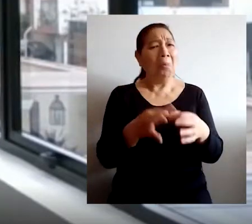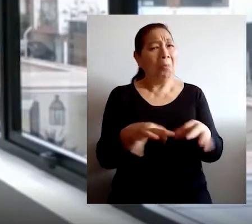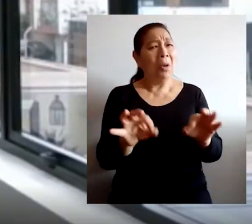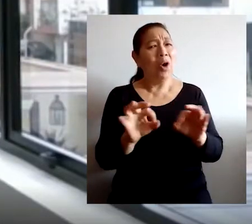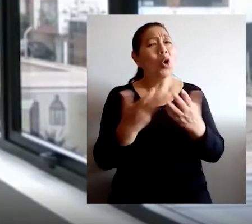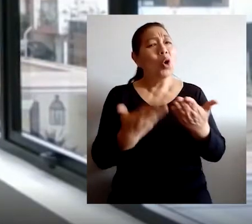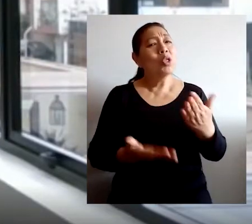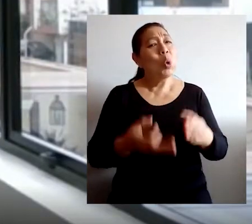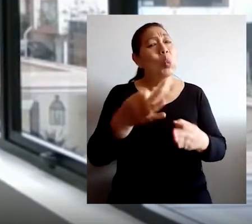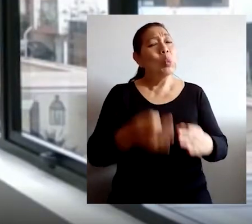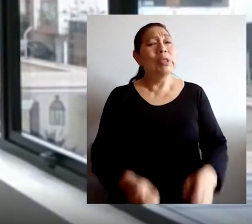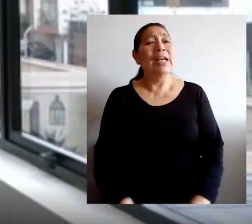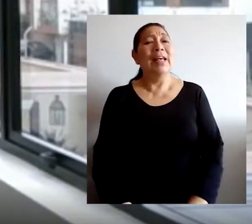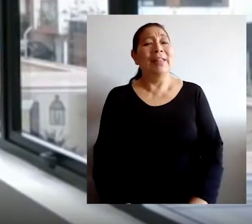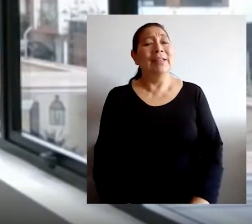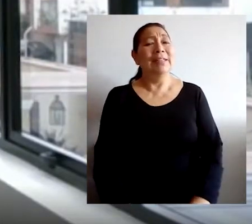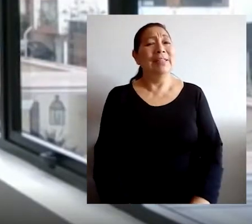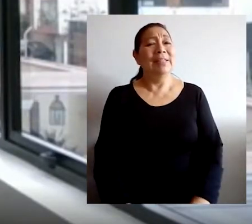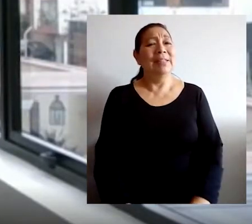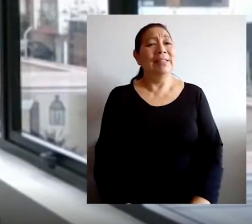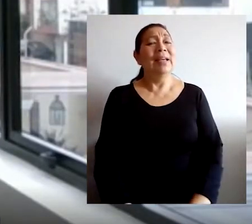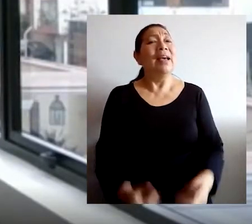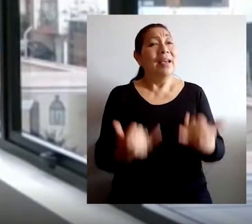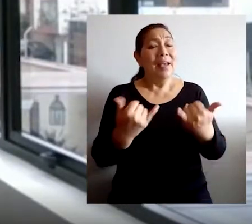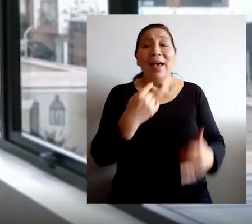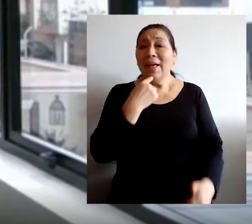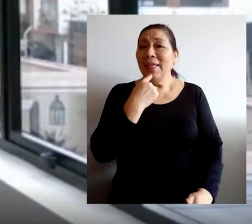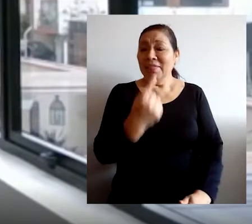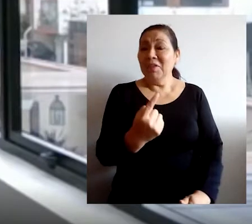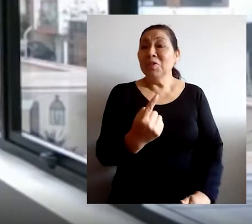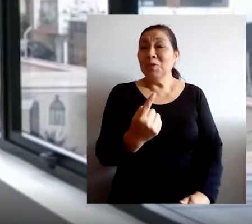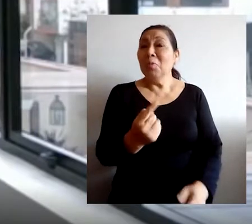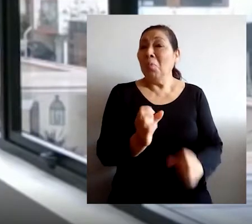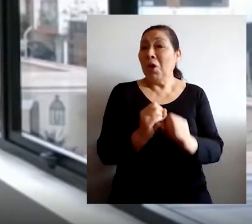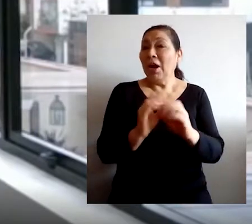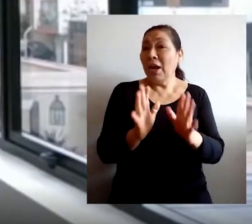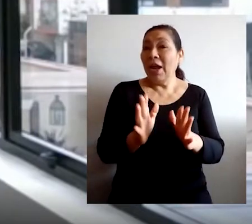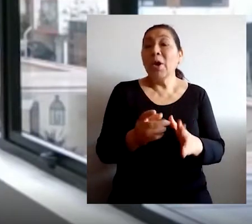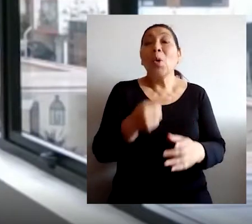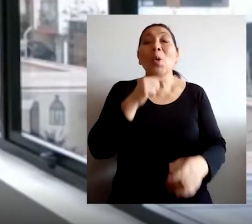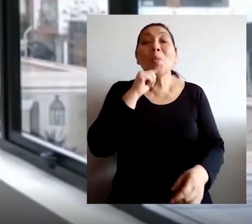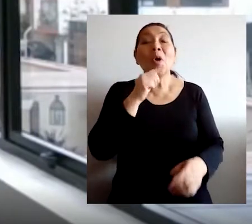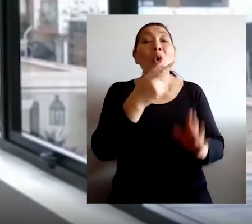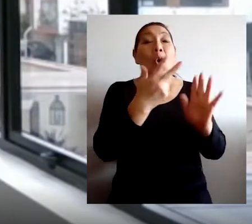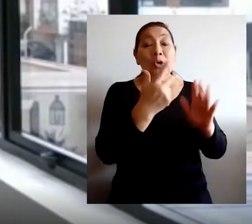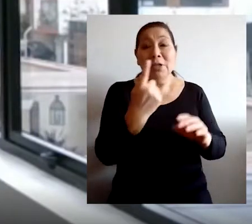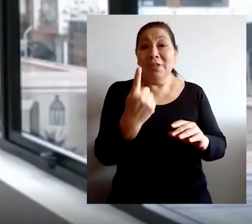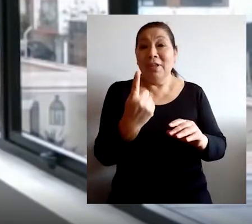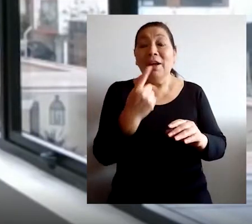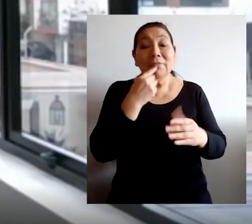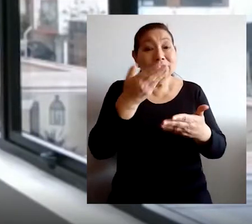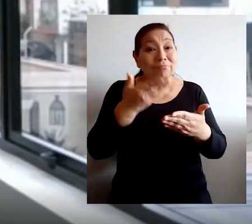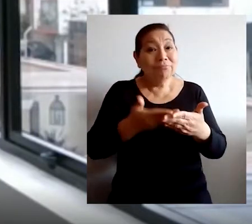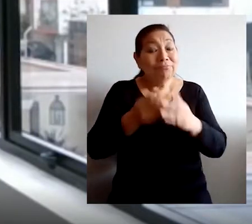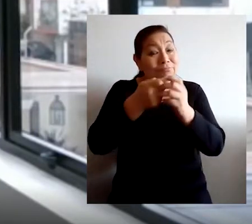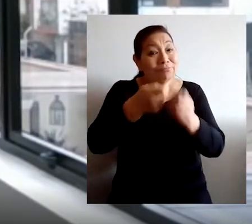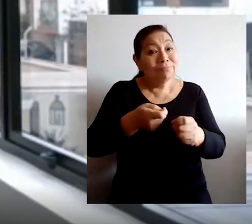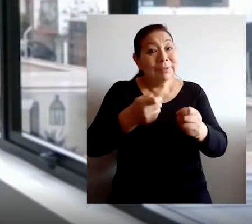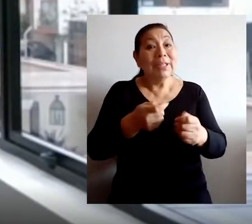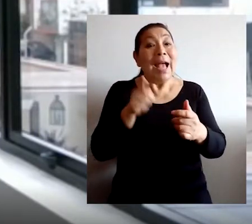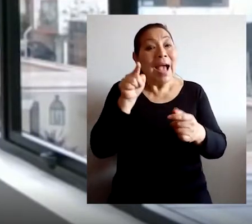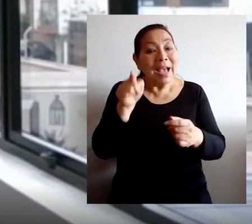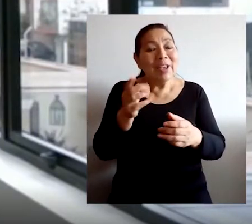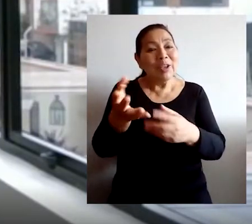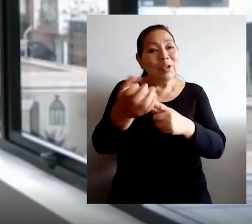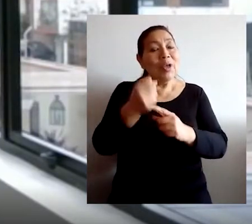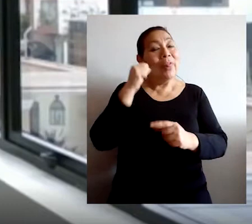tema de la cosa juzgada. Y ha dicho, claro, como la señora en el año 81 fue al Tribunal Agrario y